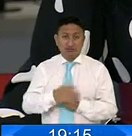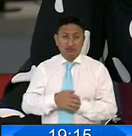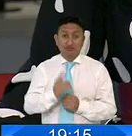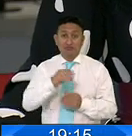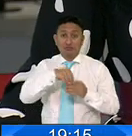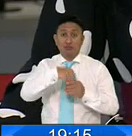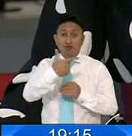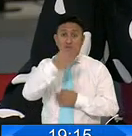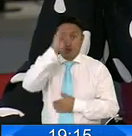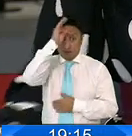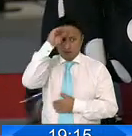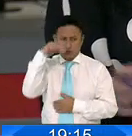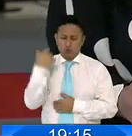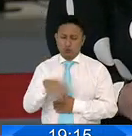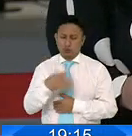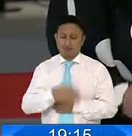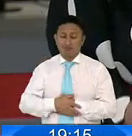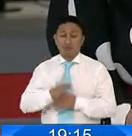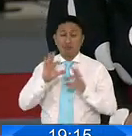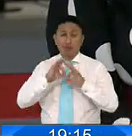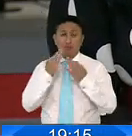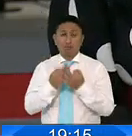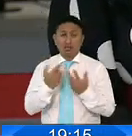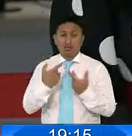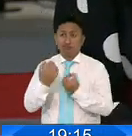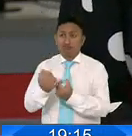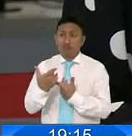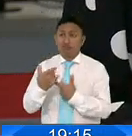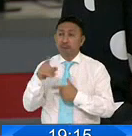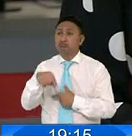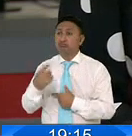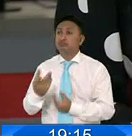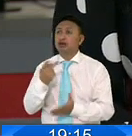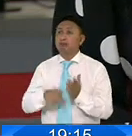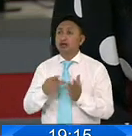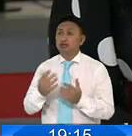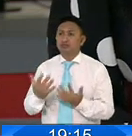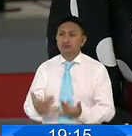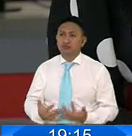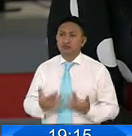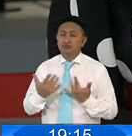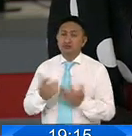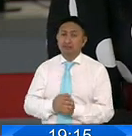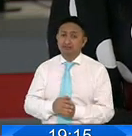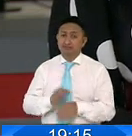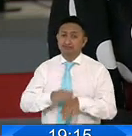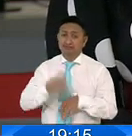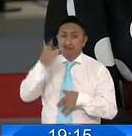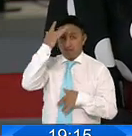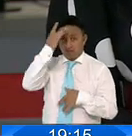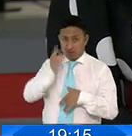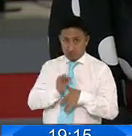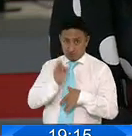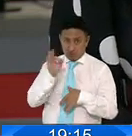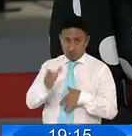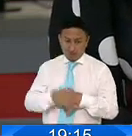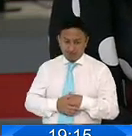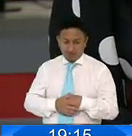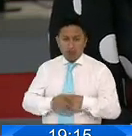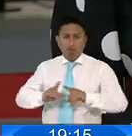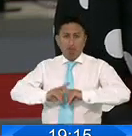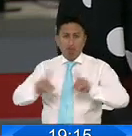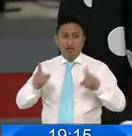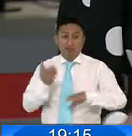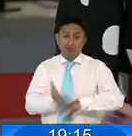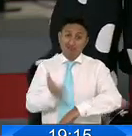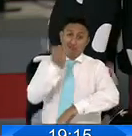los exteriores de hospitales. Familias esperan información de sus seres queridos contagiados por el coronavirus. Sin embargo, a comparación